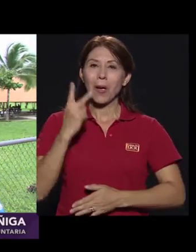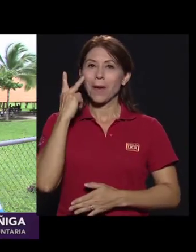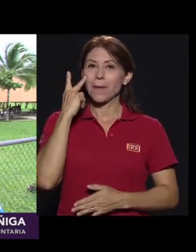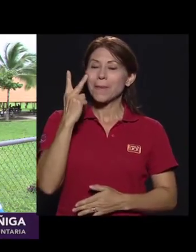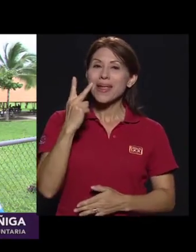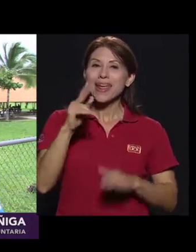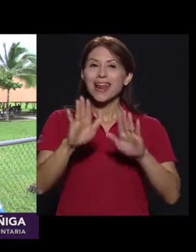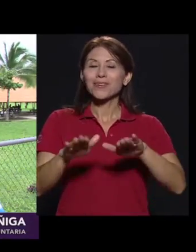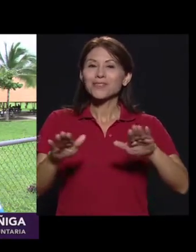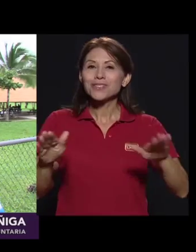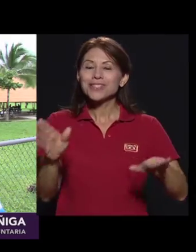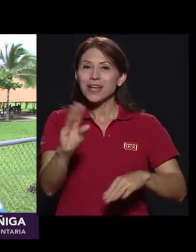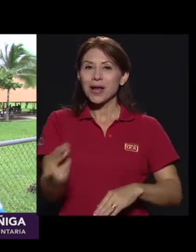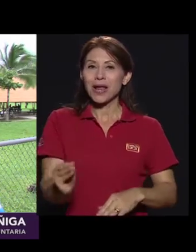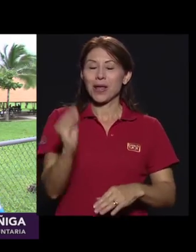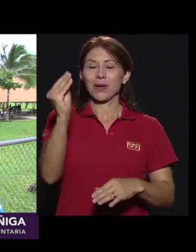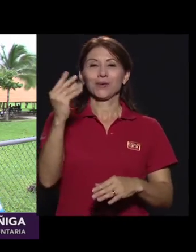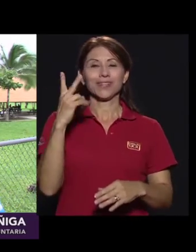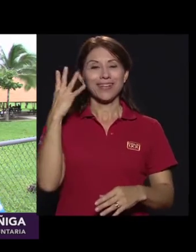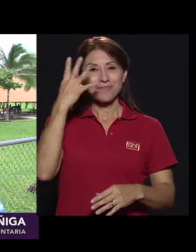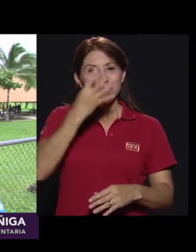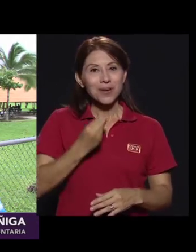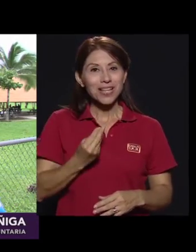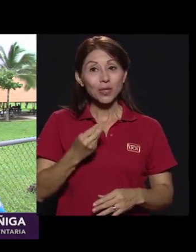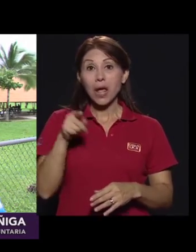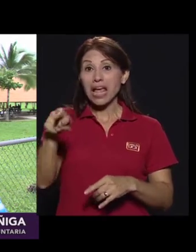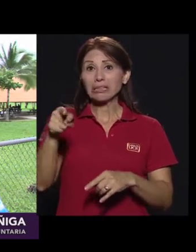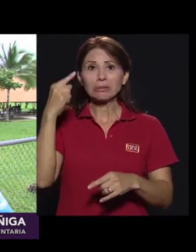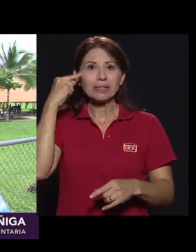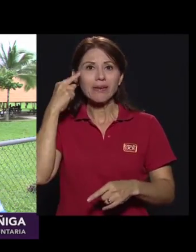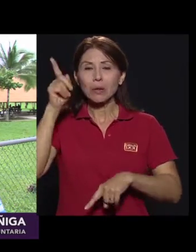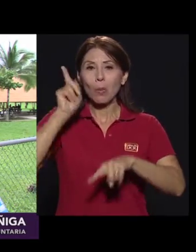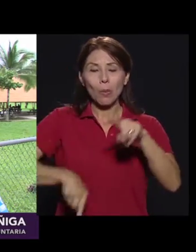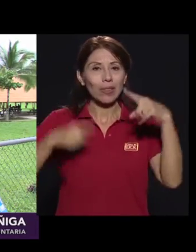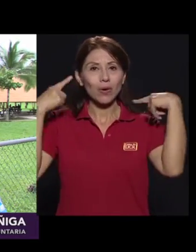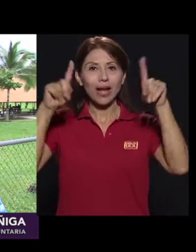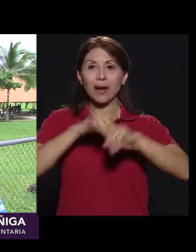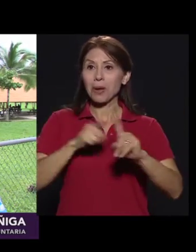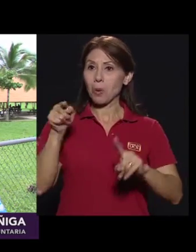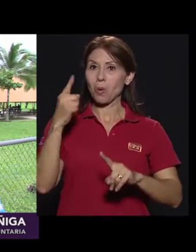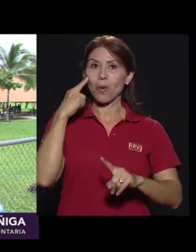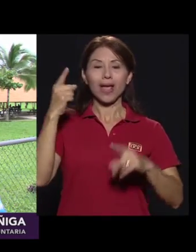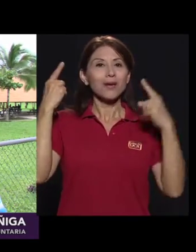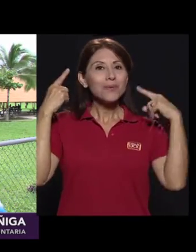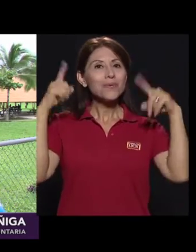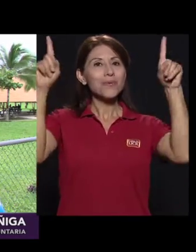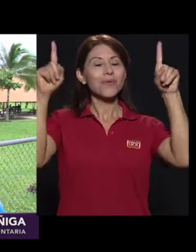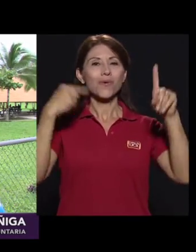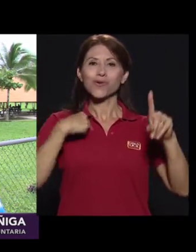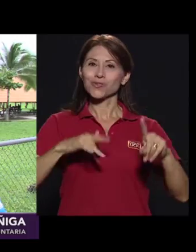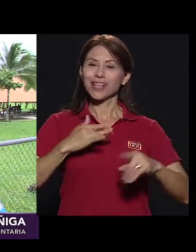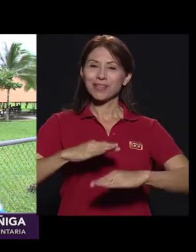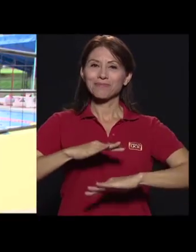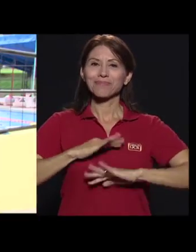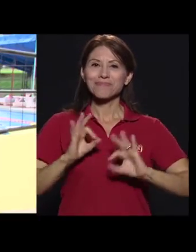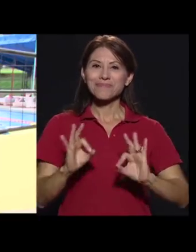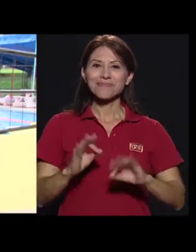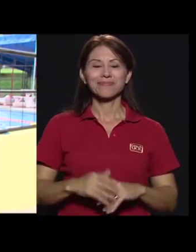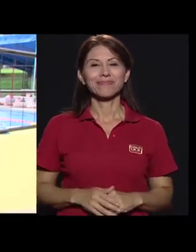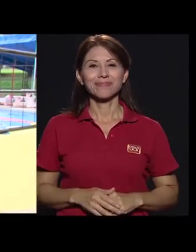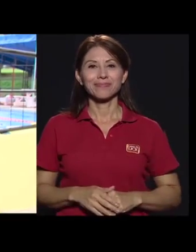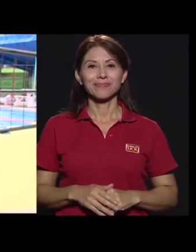ver a los chicos el día que se van, cuando logran algo que tal vez ellos pensaban que no podían hacer. Para uno es, no sé, llena mucho.